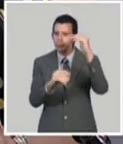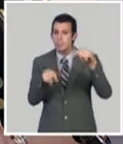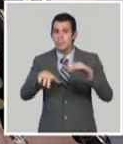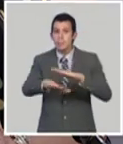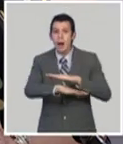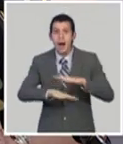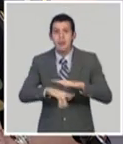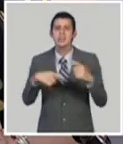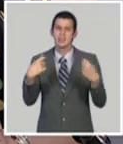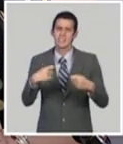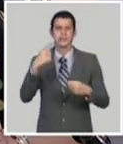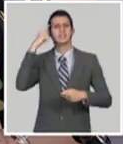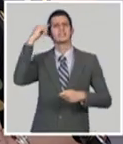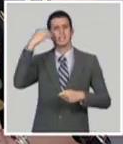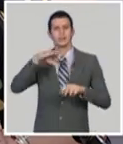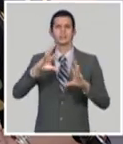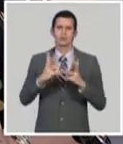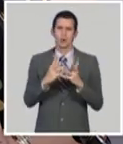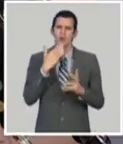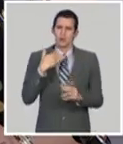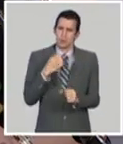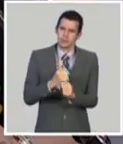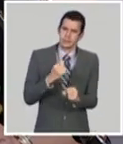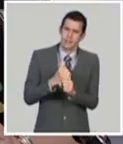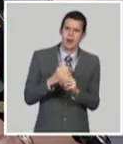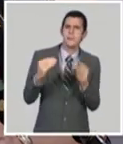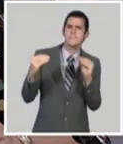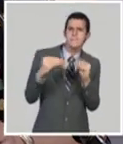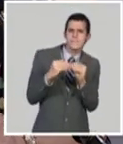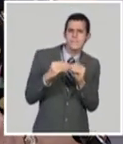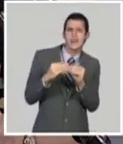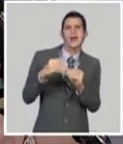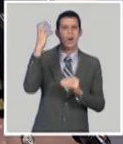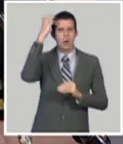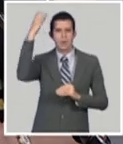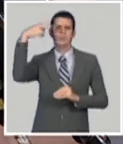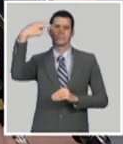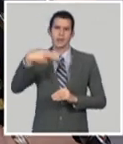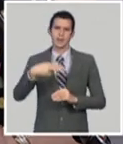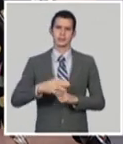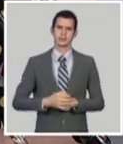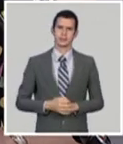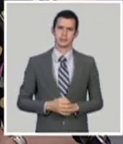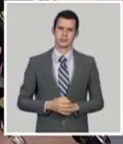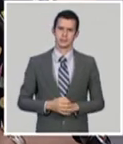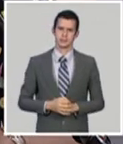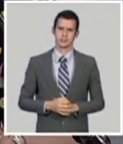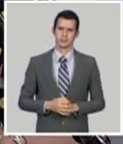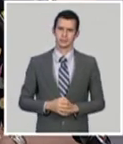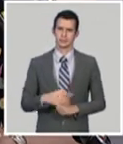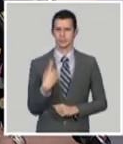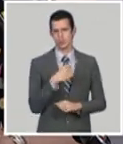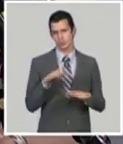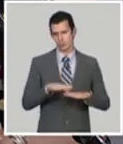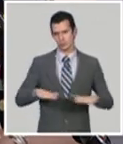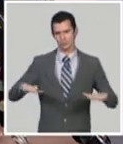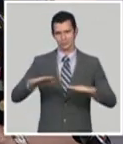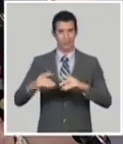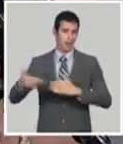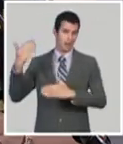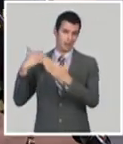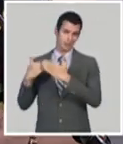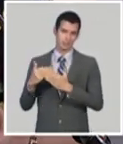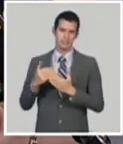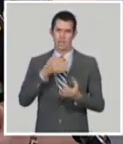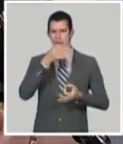nosotros incluso decíamos y explicábamos a la población en mesas anteriores que el tema por ejemplo de los